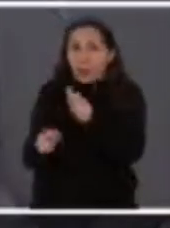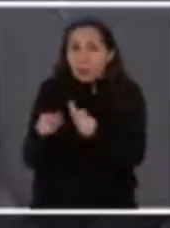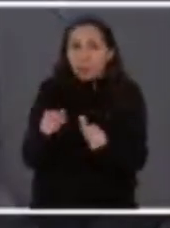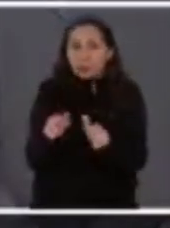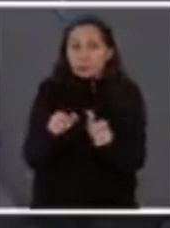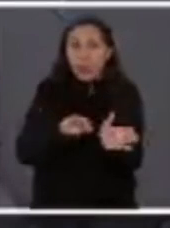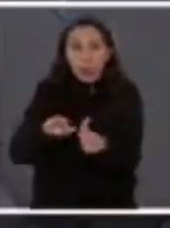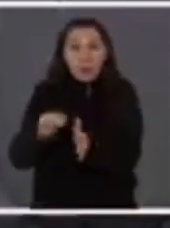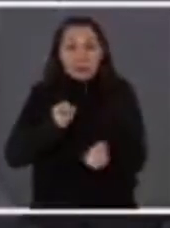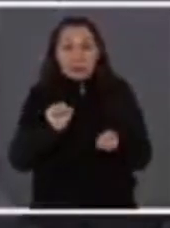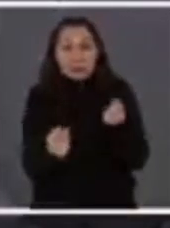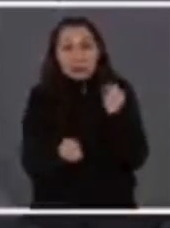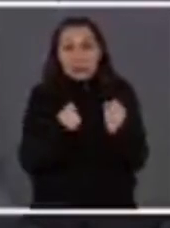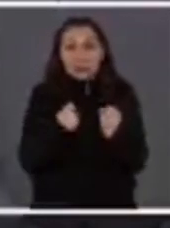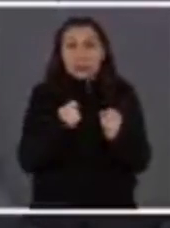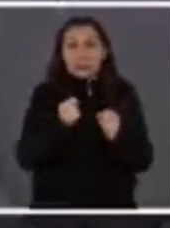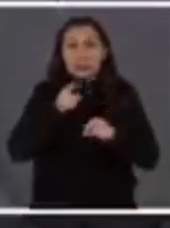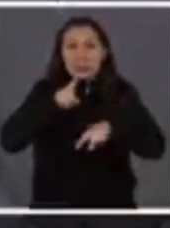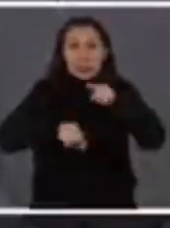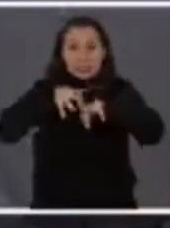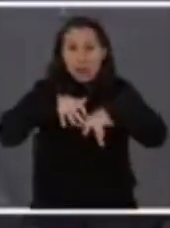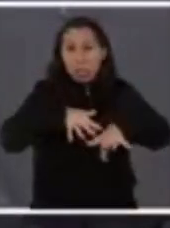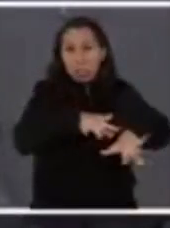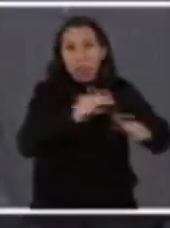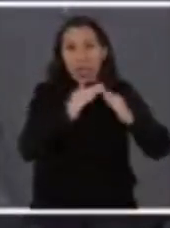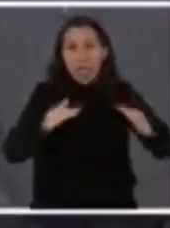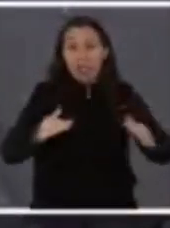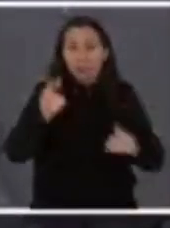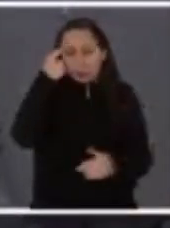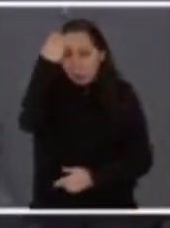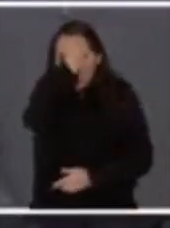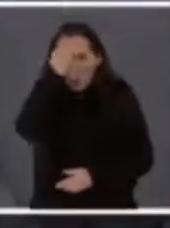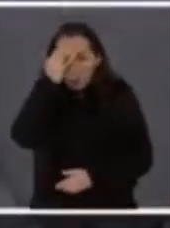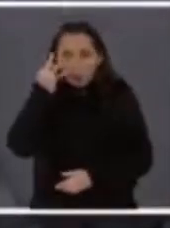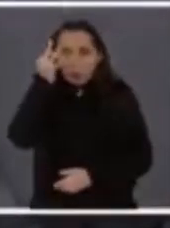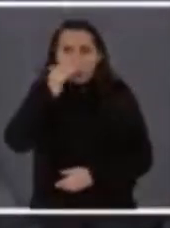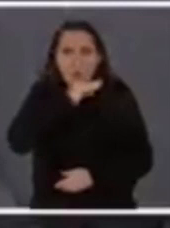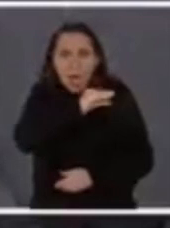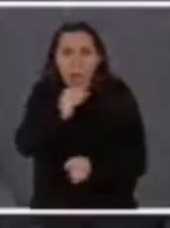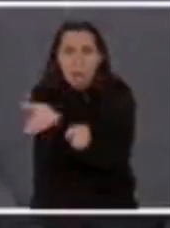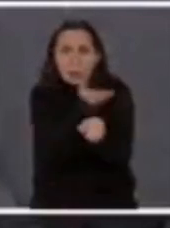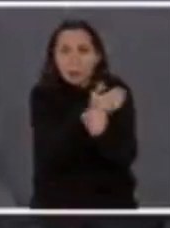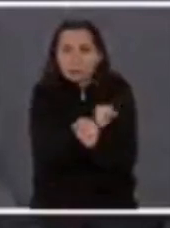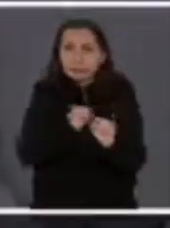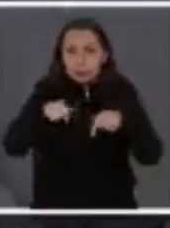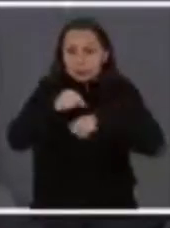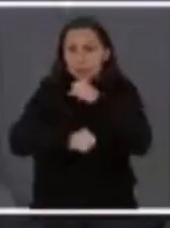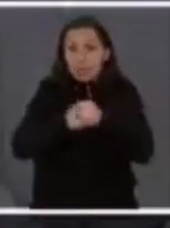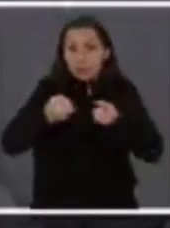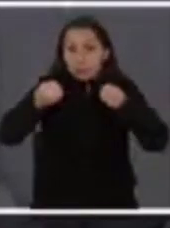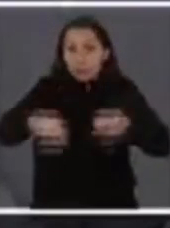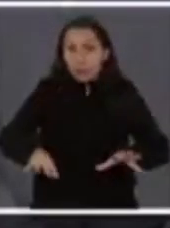que, aparte de estar angustiadas porque el barro entró a sus casas, están angustiados por su futuro laboral, por el campo, por la cosecha que este año ya se